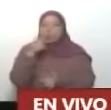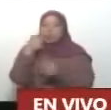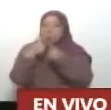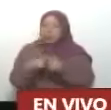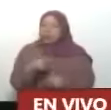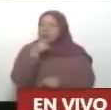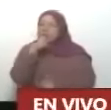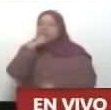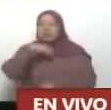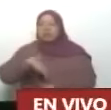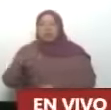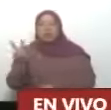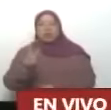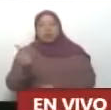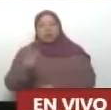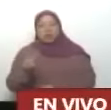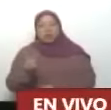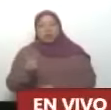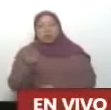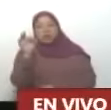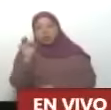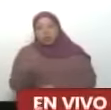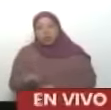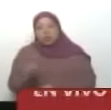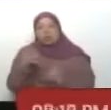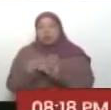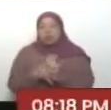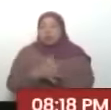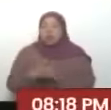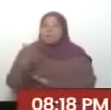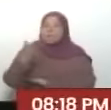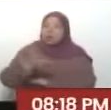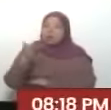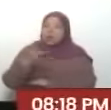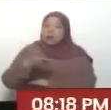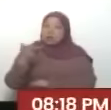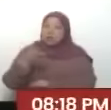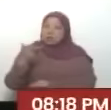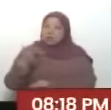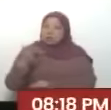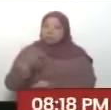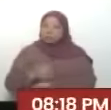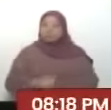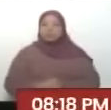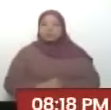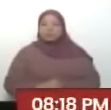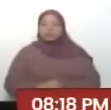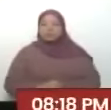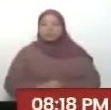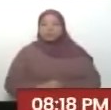cifra histórica, verdaderamente significativa, porque